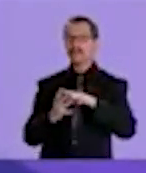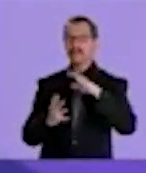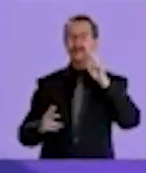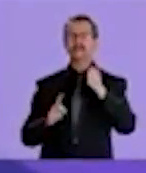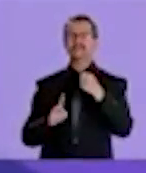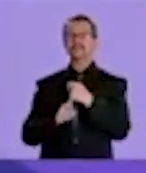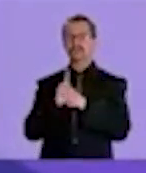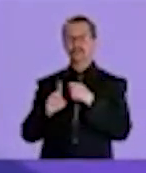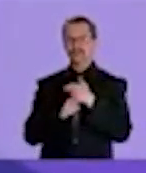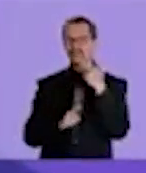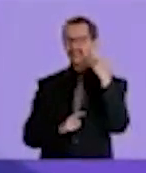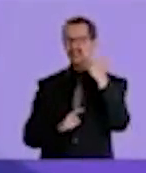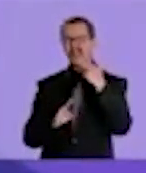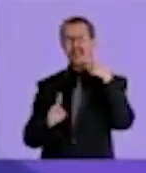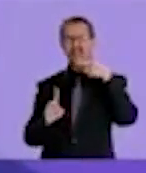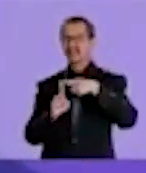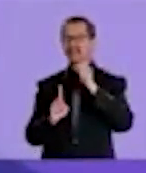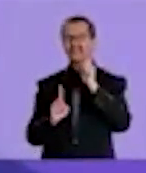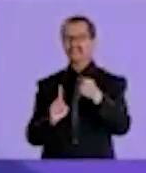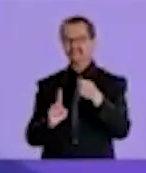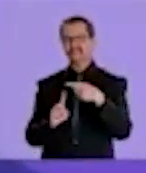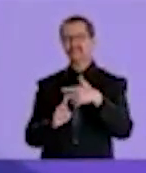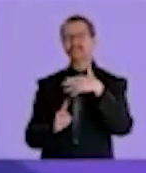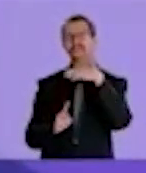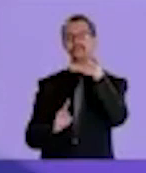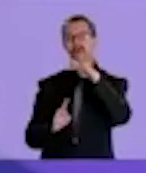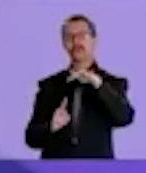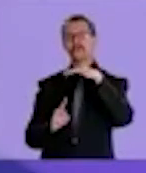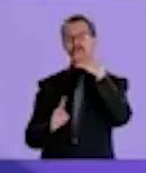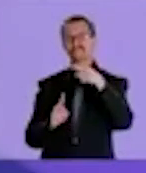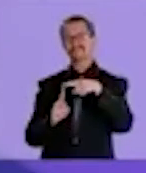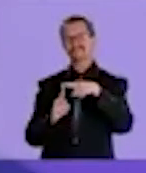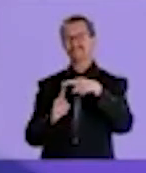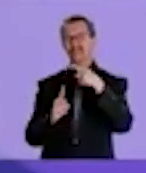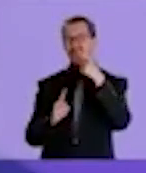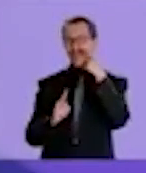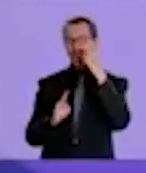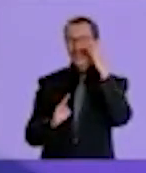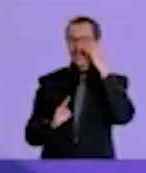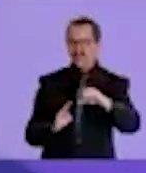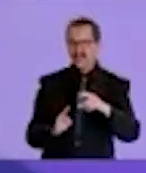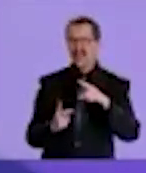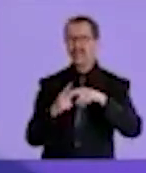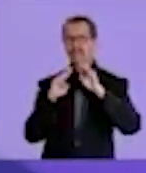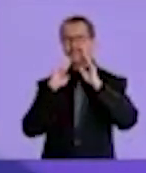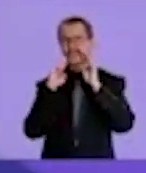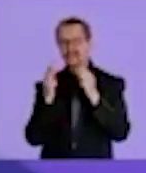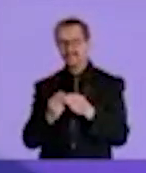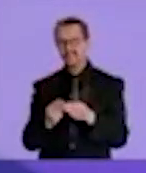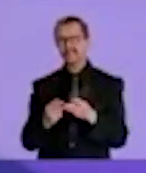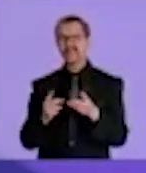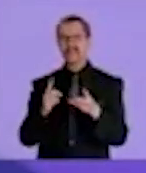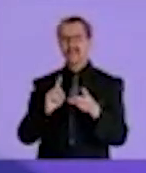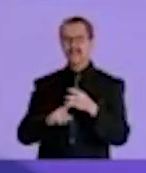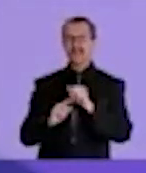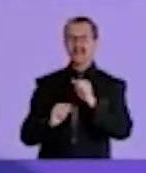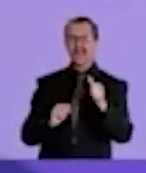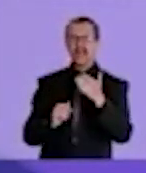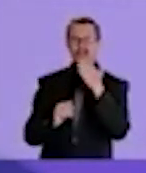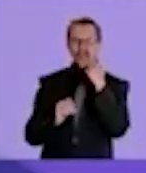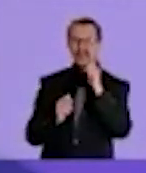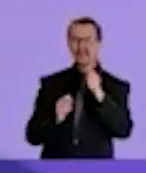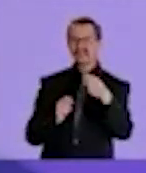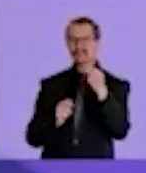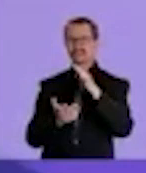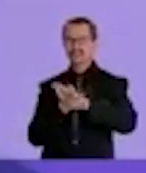hablando del crimen organizado de la delincuencia pero la verdad es que lo que más daña a nuestro país